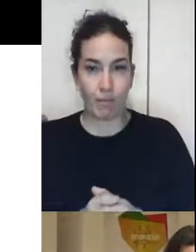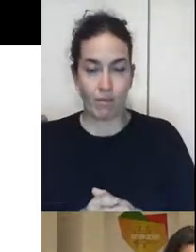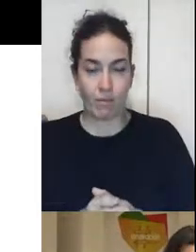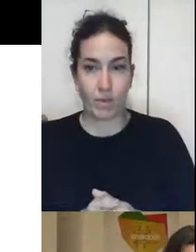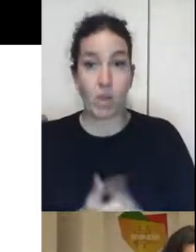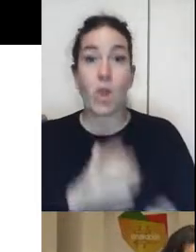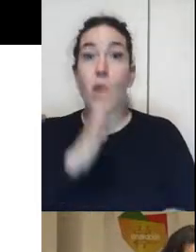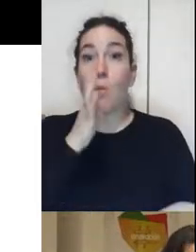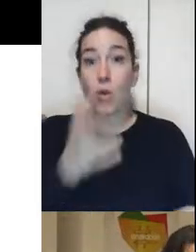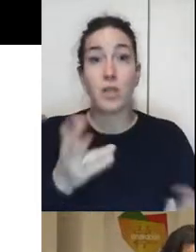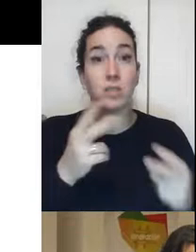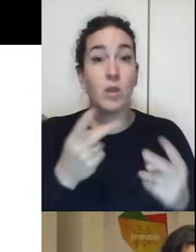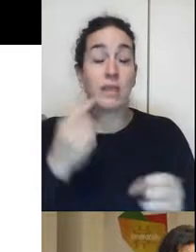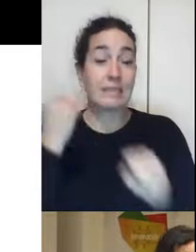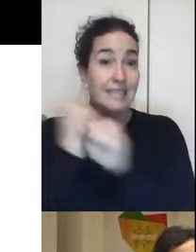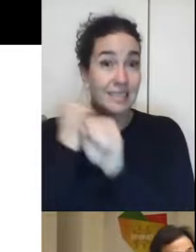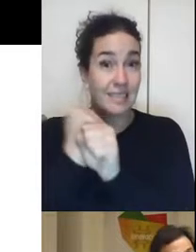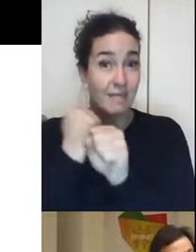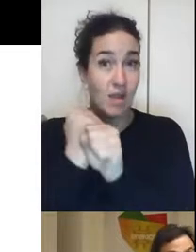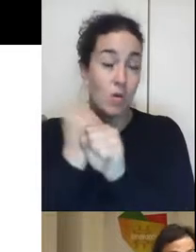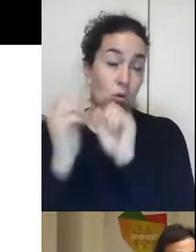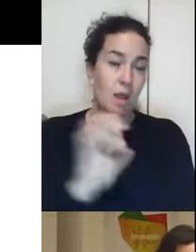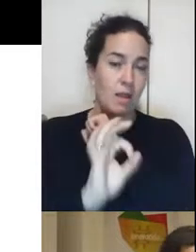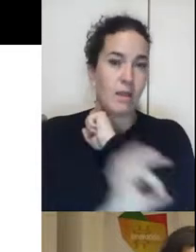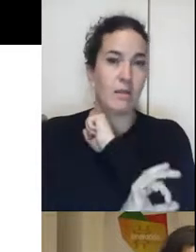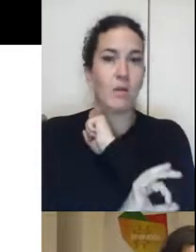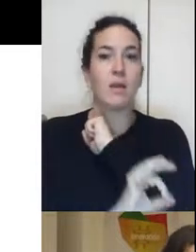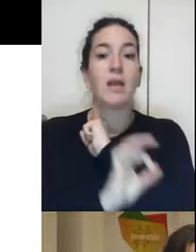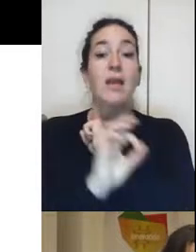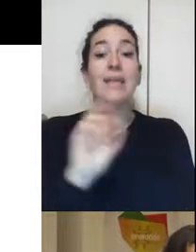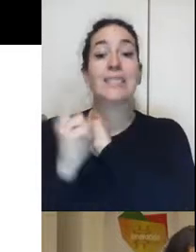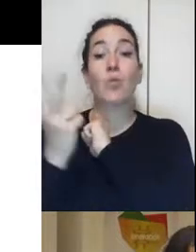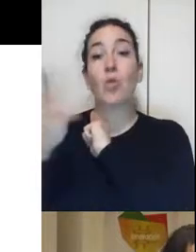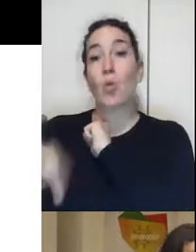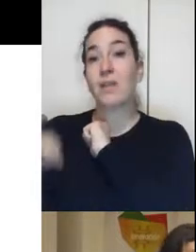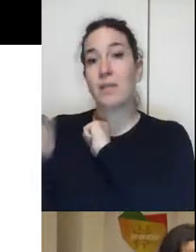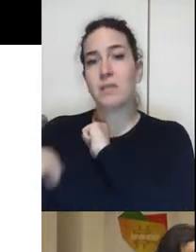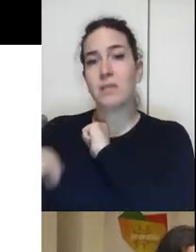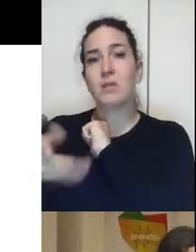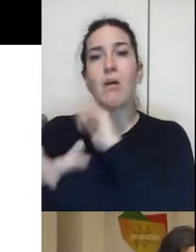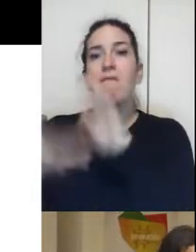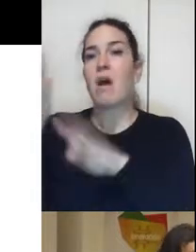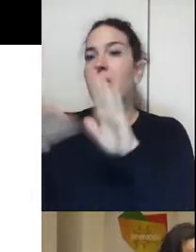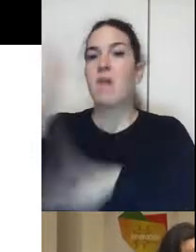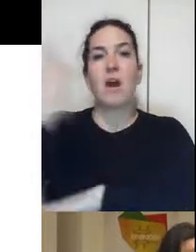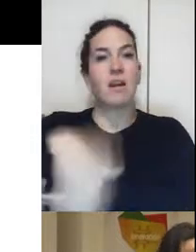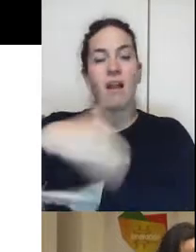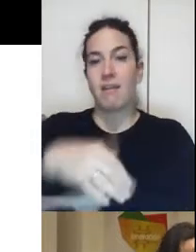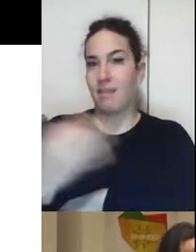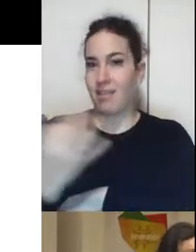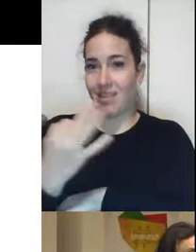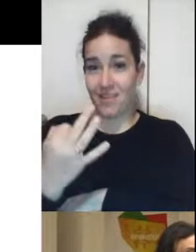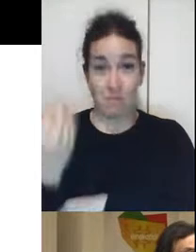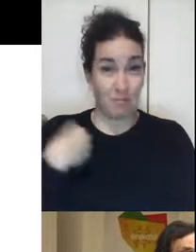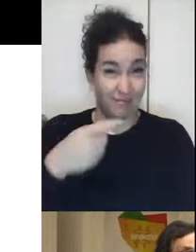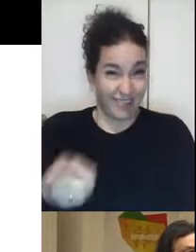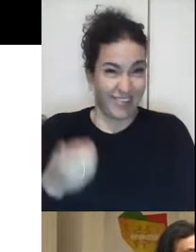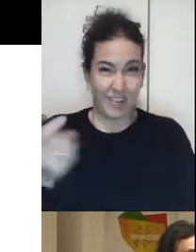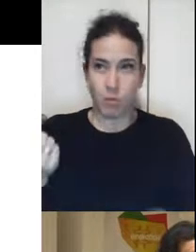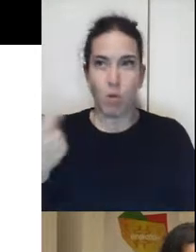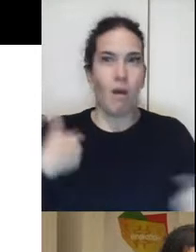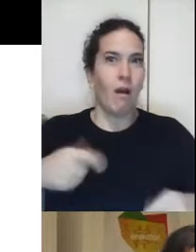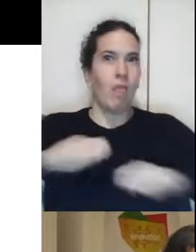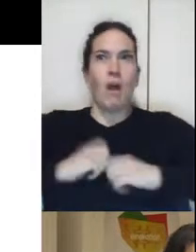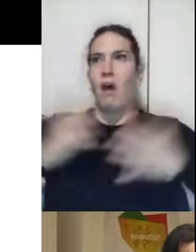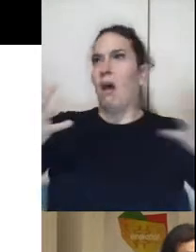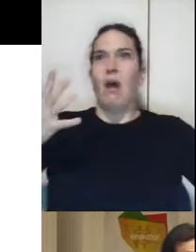estudio conllevaba, o el ejercicio conlleva, que a lo largo del segundo cuatrimestre salgan a la calle, esa cosa pues casi vertiginosa que